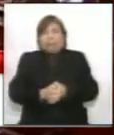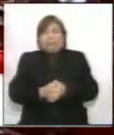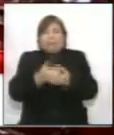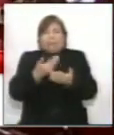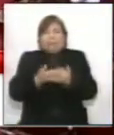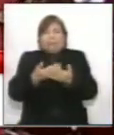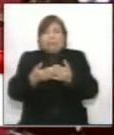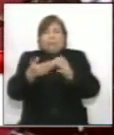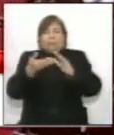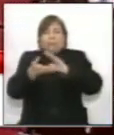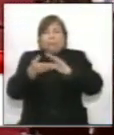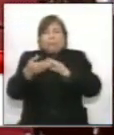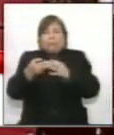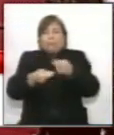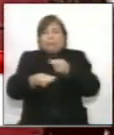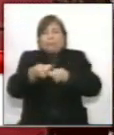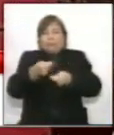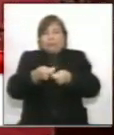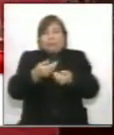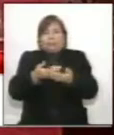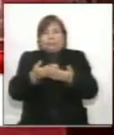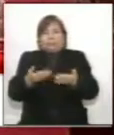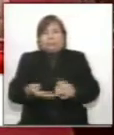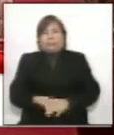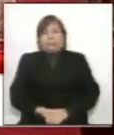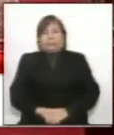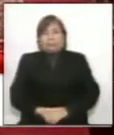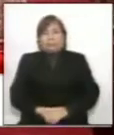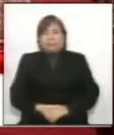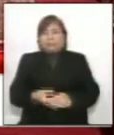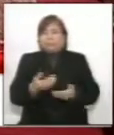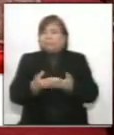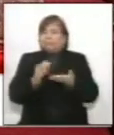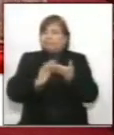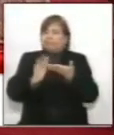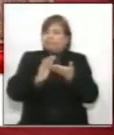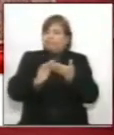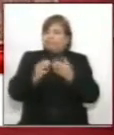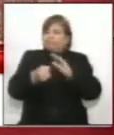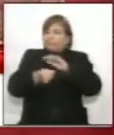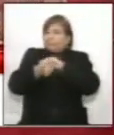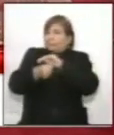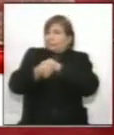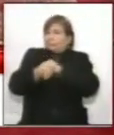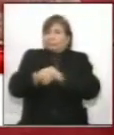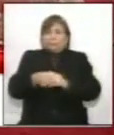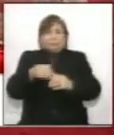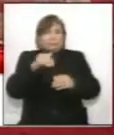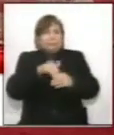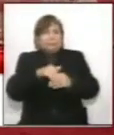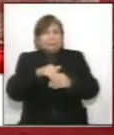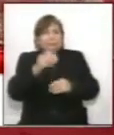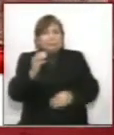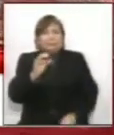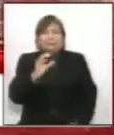supuesto chantaje y negociación de la reforma universitaria en un pretexto para ocultar que el voto contra el señor